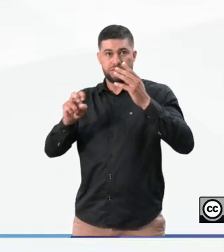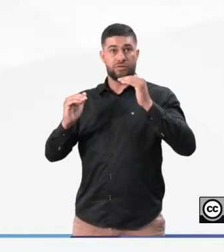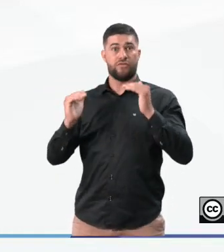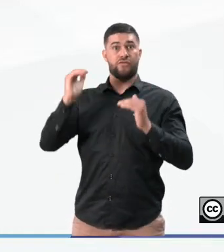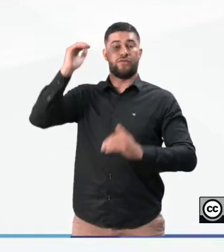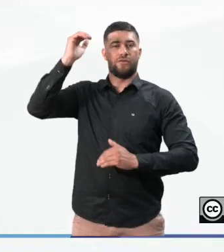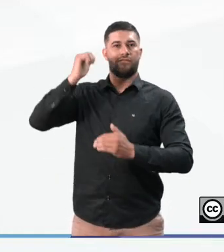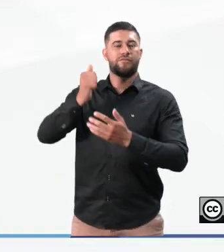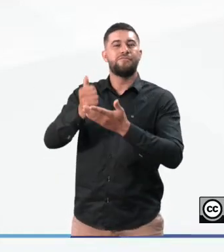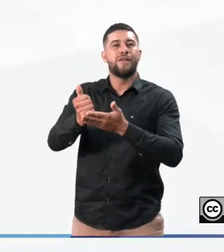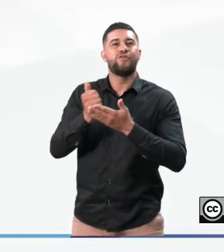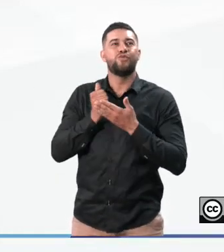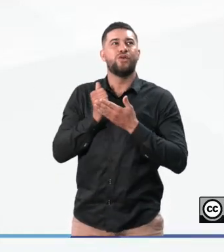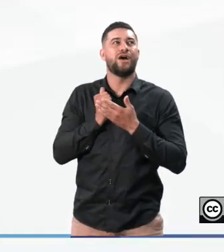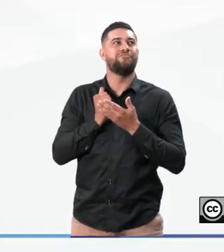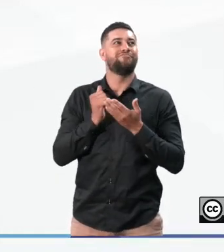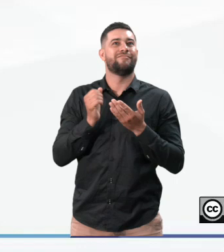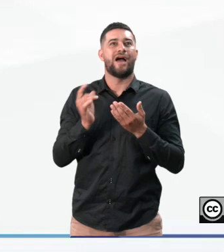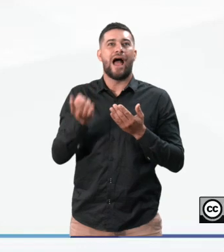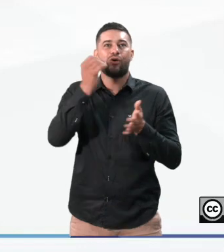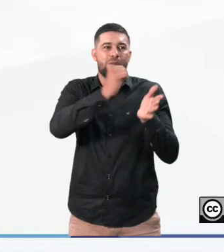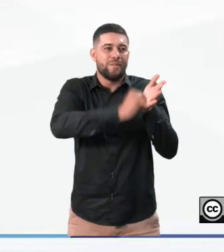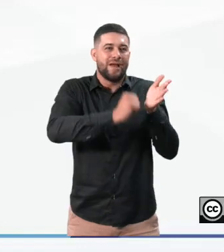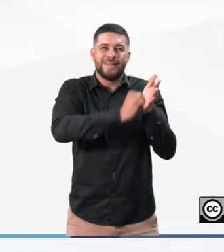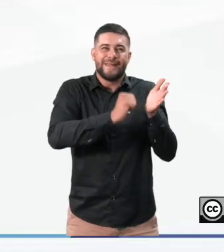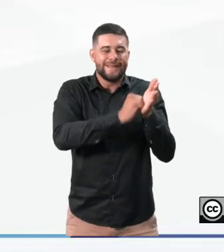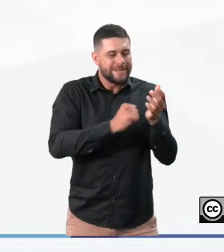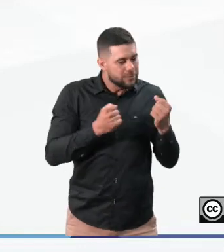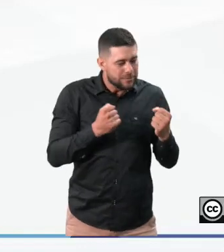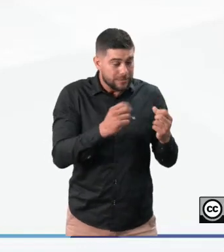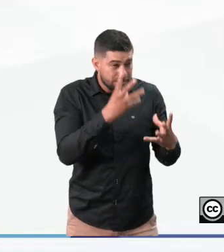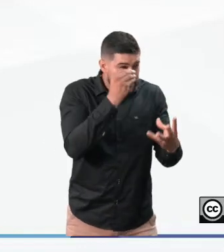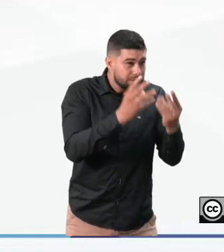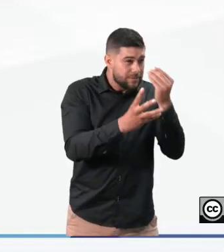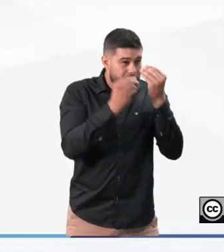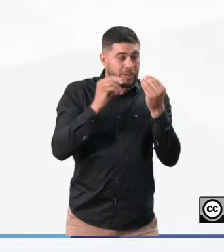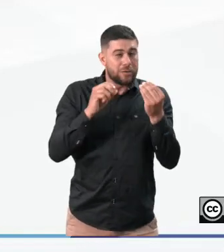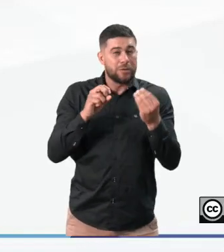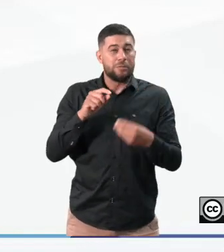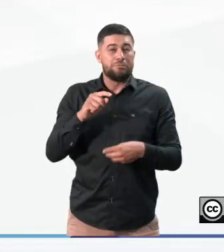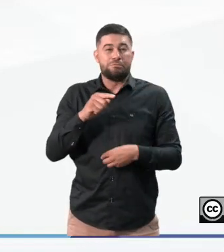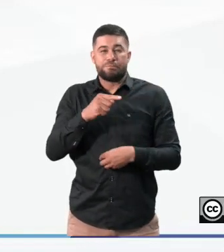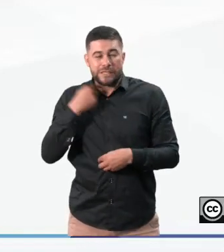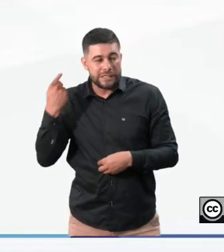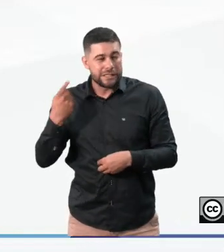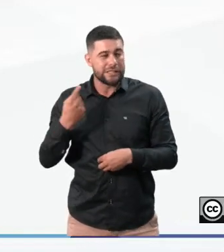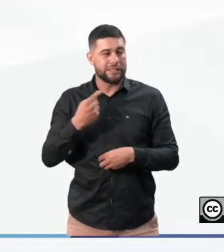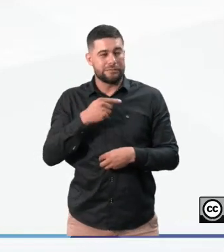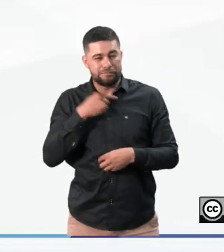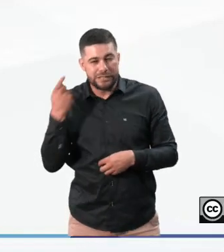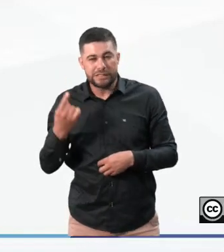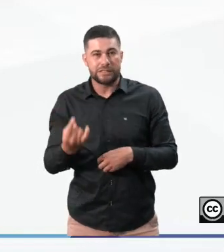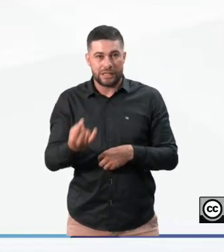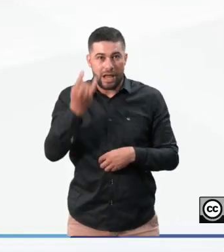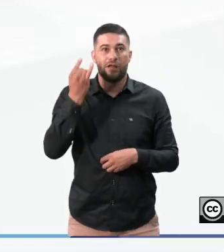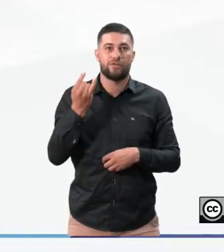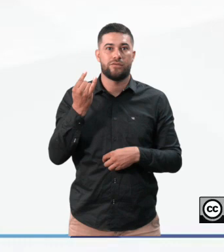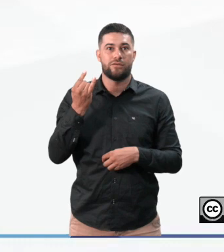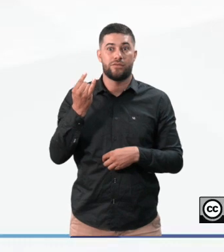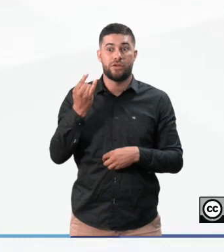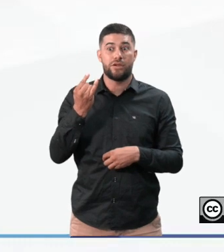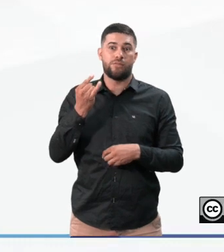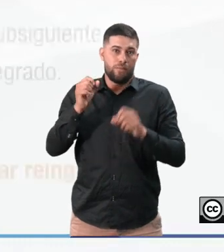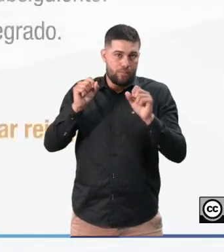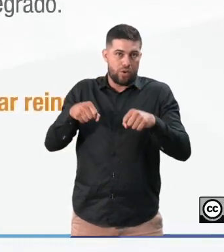de la matrícula, suspensión por dos semestres, suspensión hasta por dos años y hasta un retiro definitivo de la